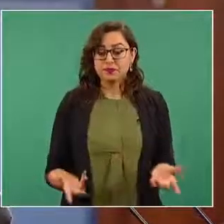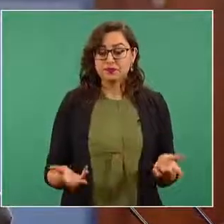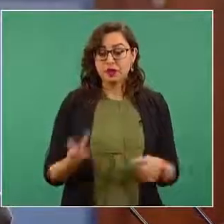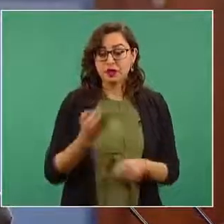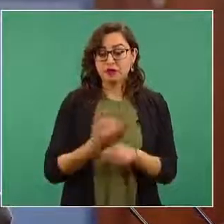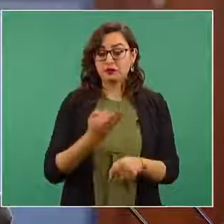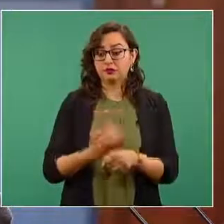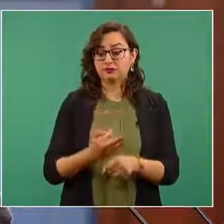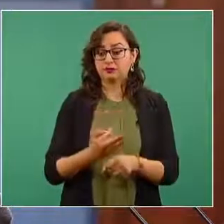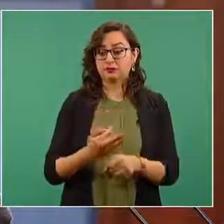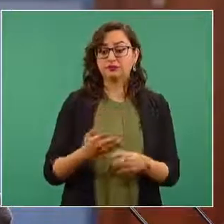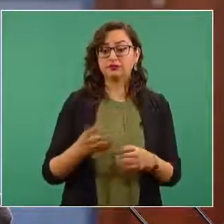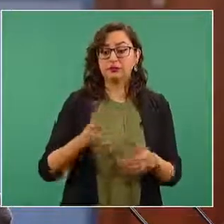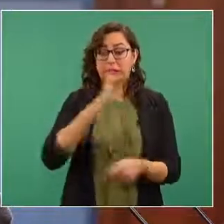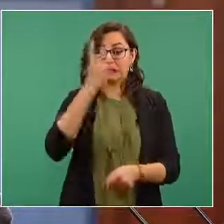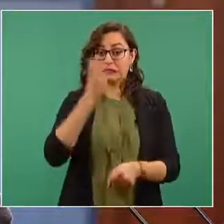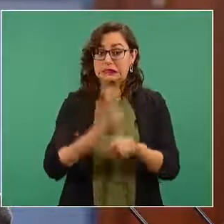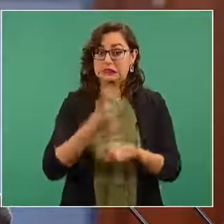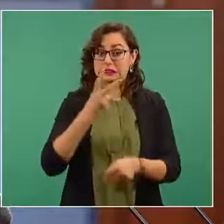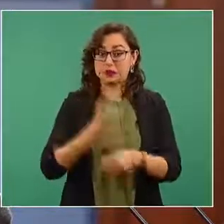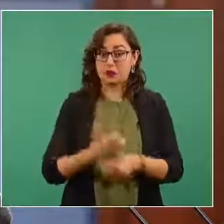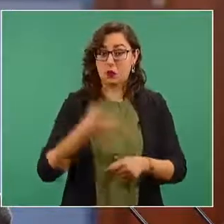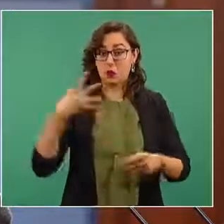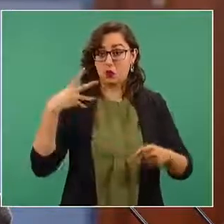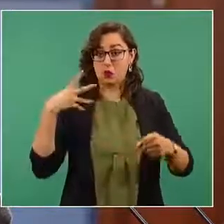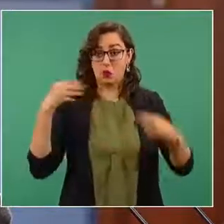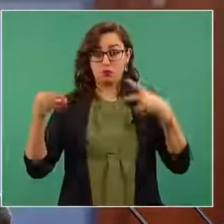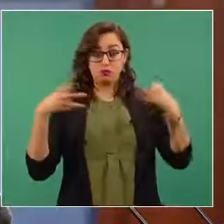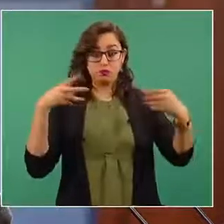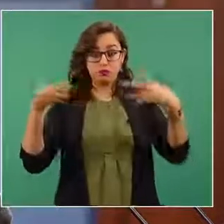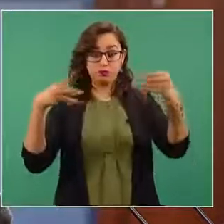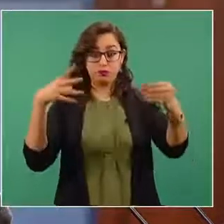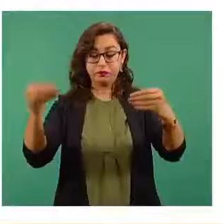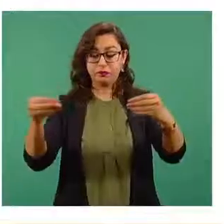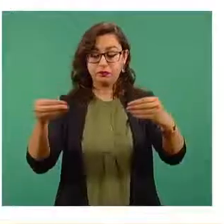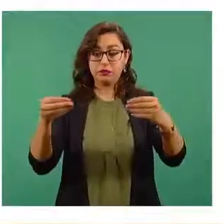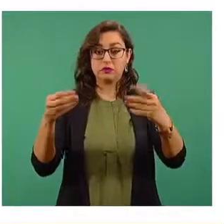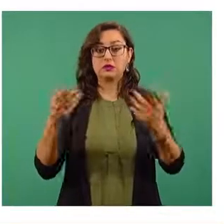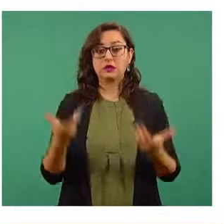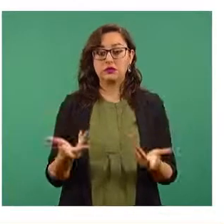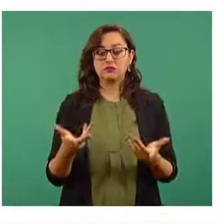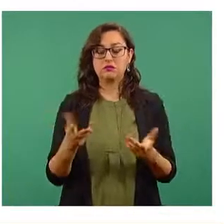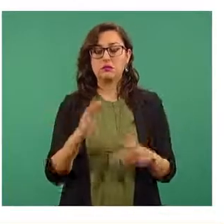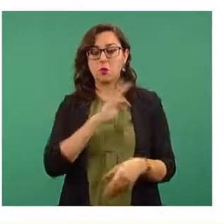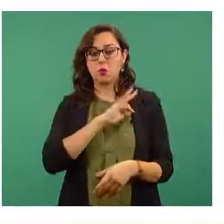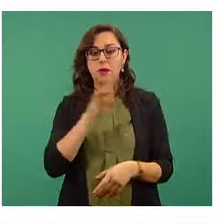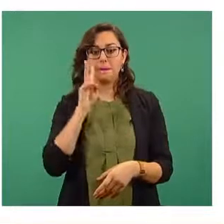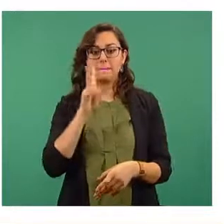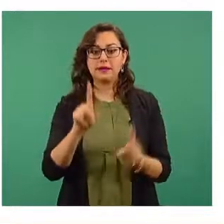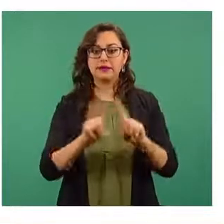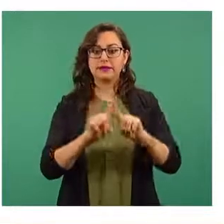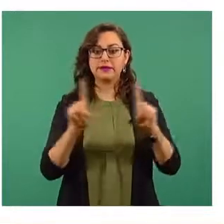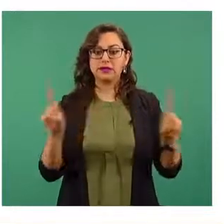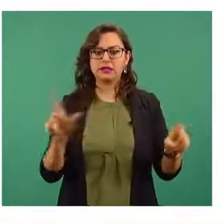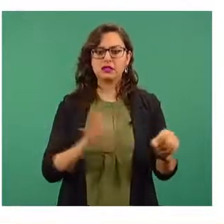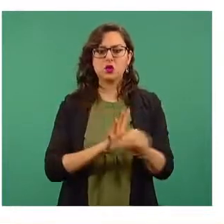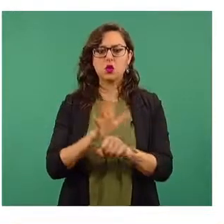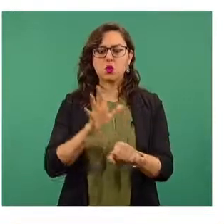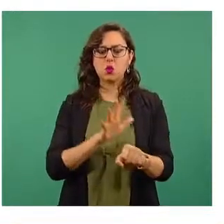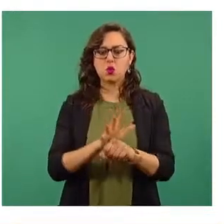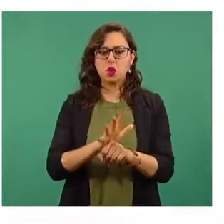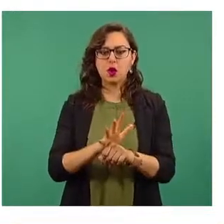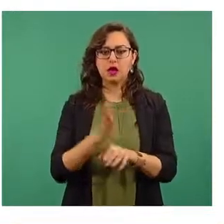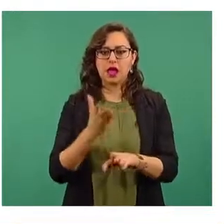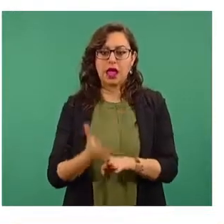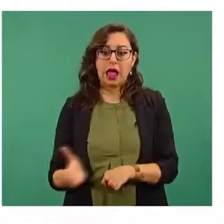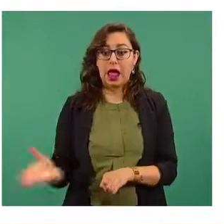estamos conociendo también en forma algo diferente al primero, es que hay un porcentaje, no como en